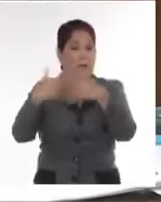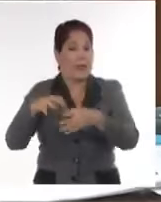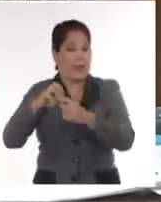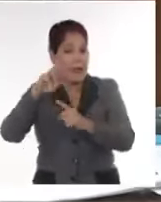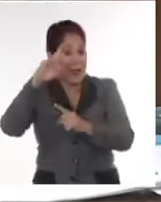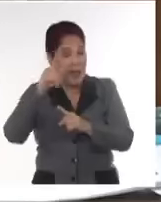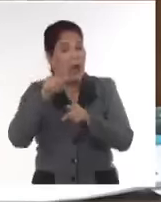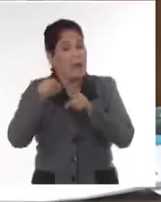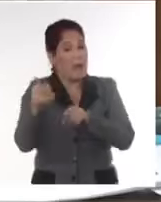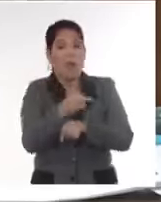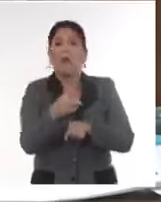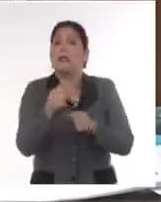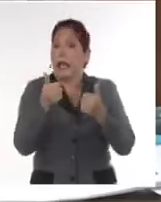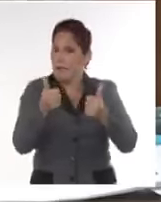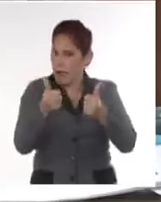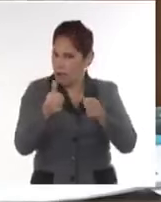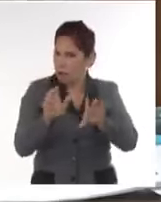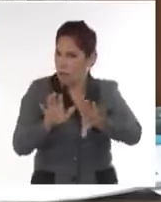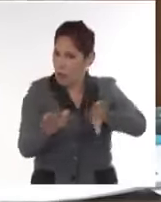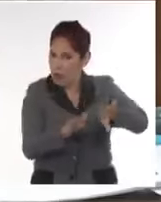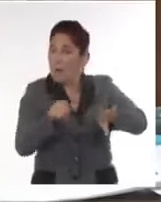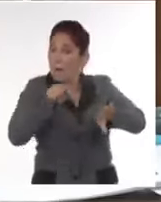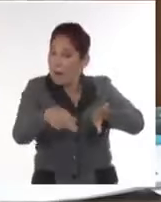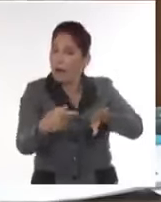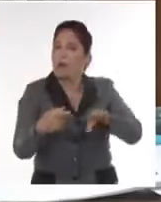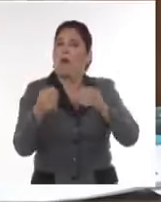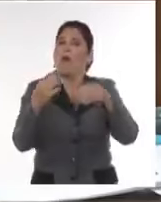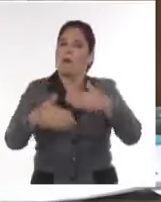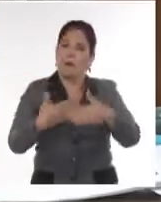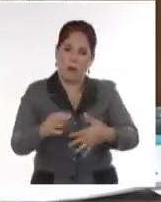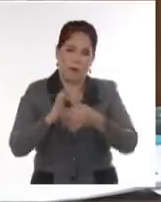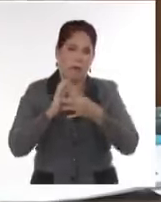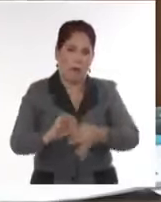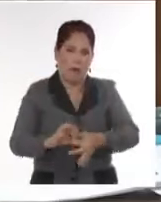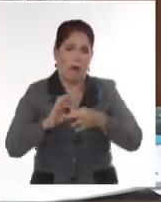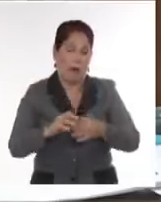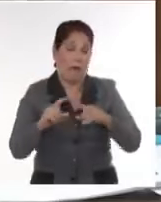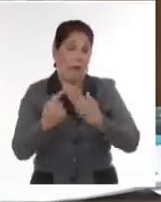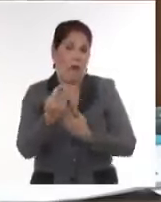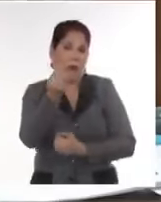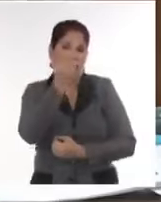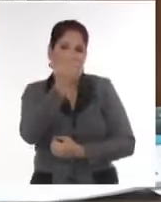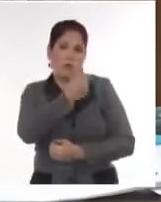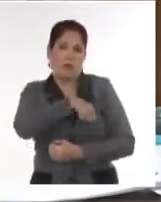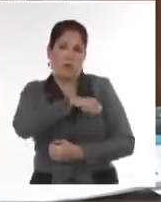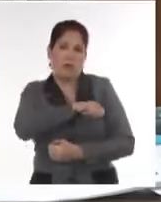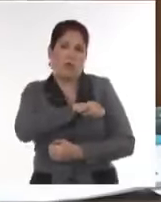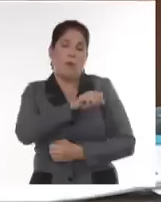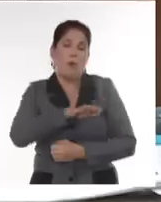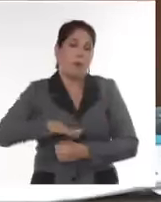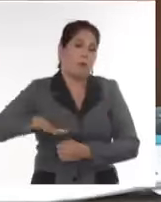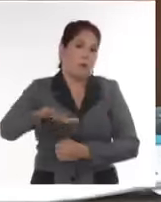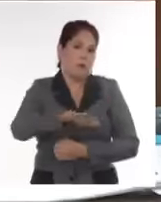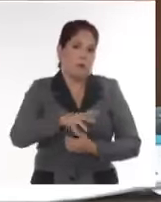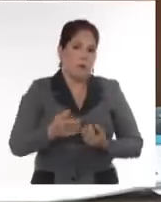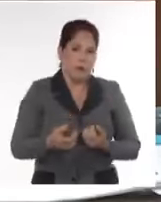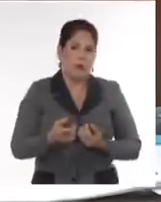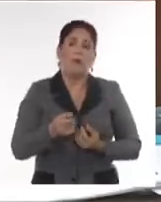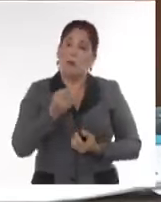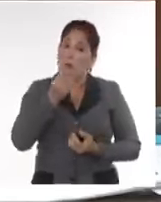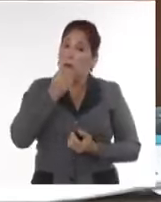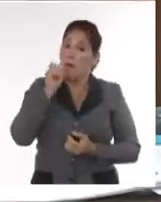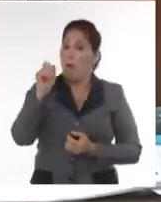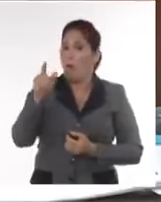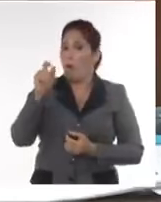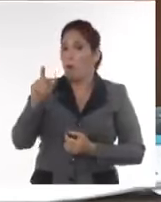van a seguir críticas por la combustible y los niveles de consumo que tiene el país y los niveles que podemos adquirir